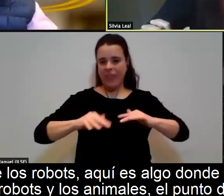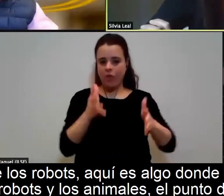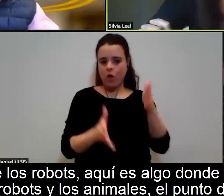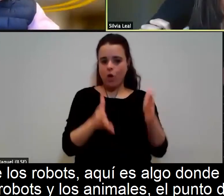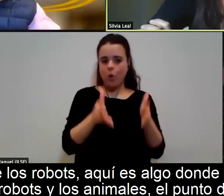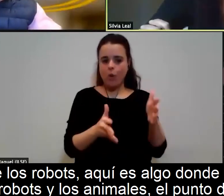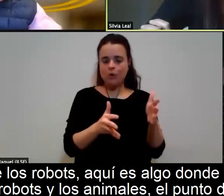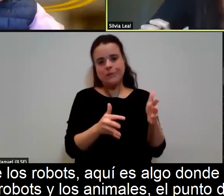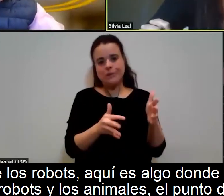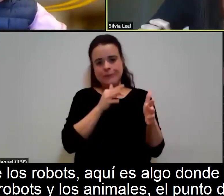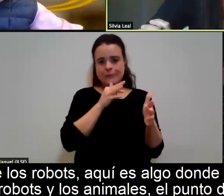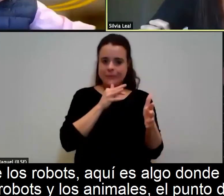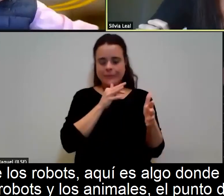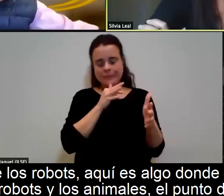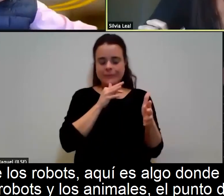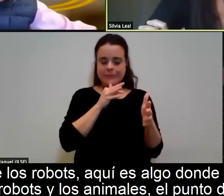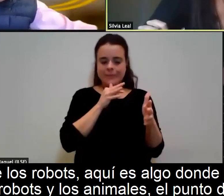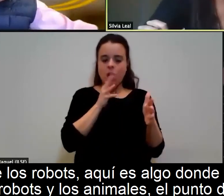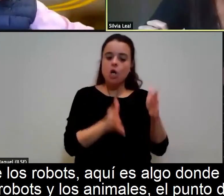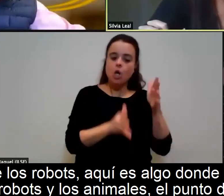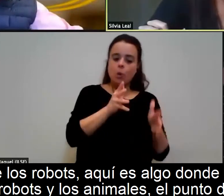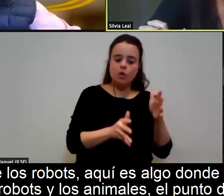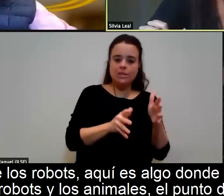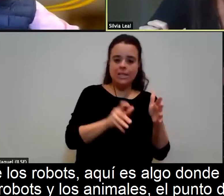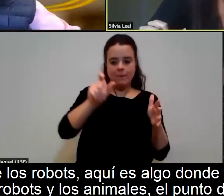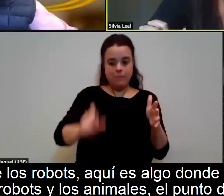es algo donde los robots y las personas o los robots